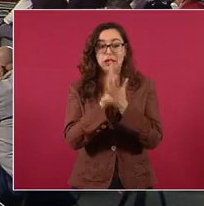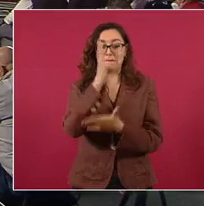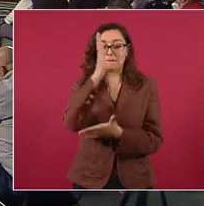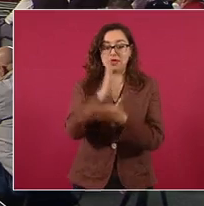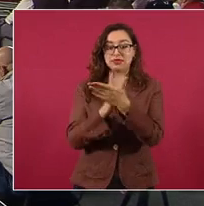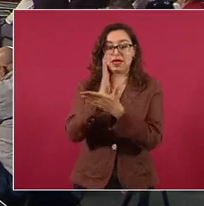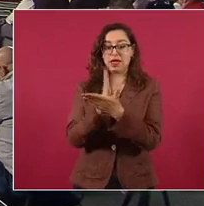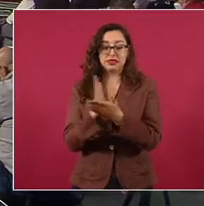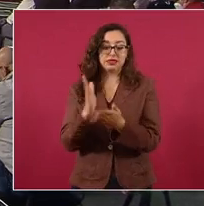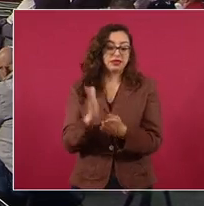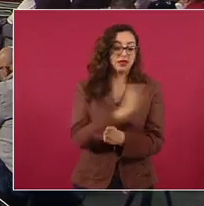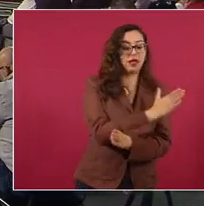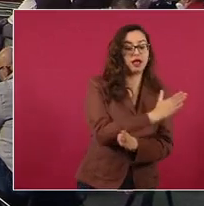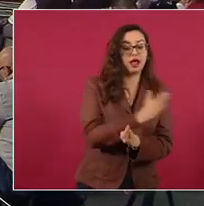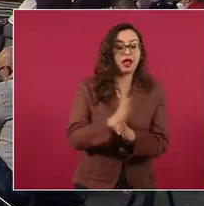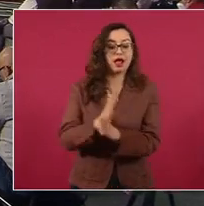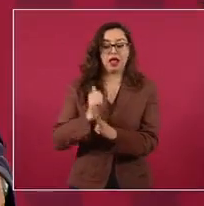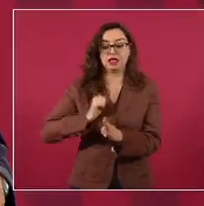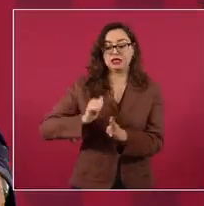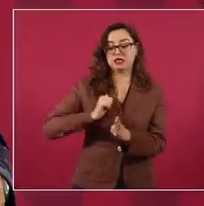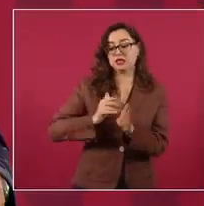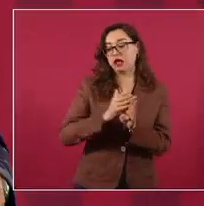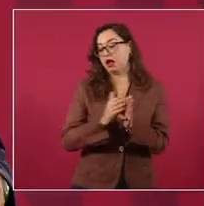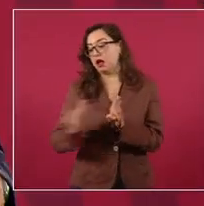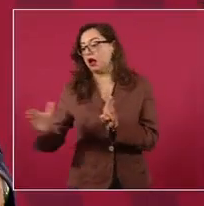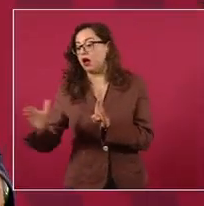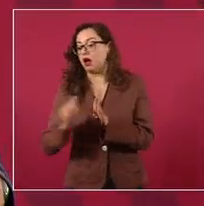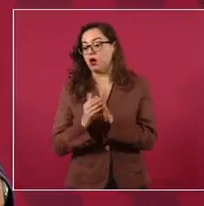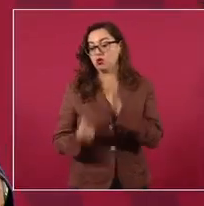de que han asesinado